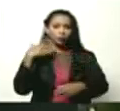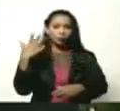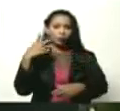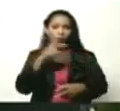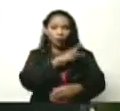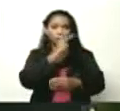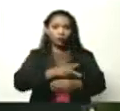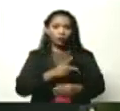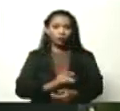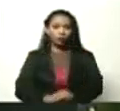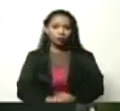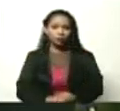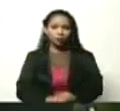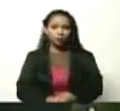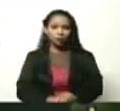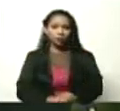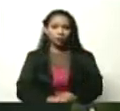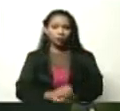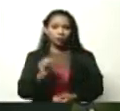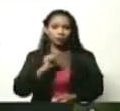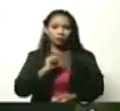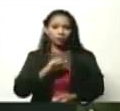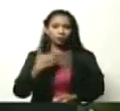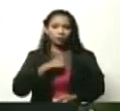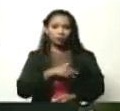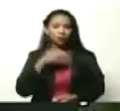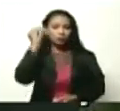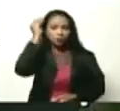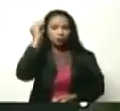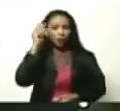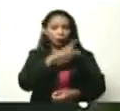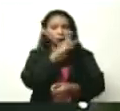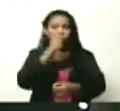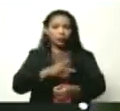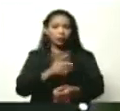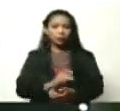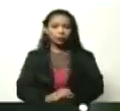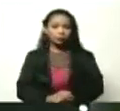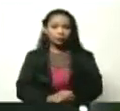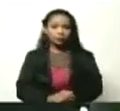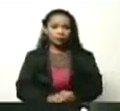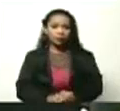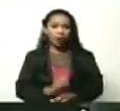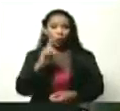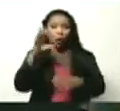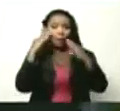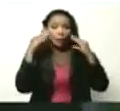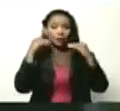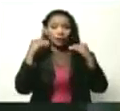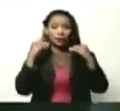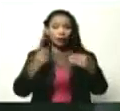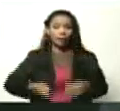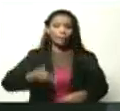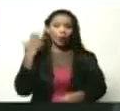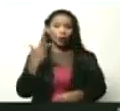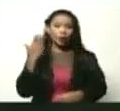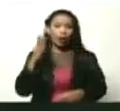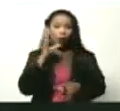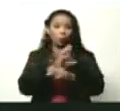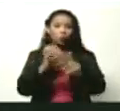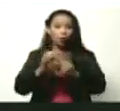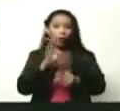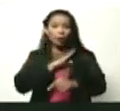poesía. Sí, nosotros consideramos que la poesía es una experiencia milenaria, es un